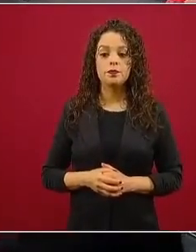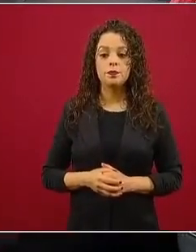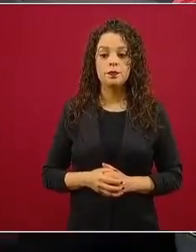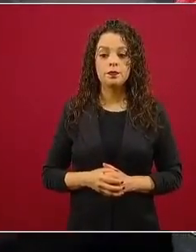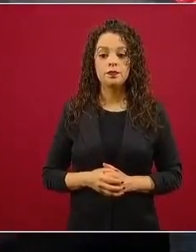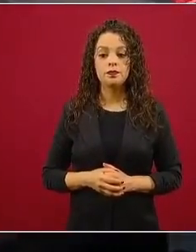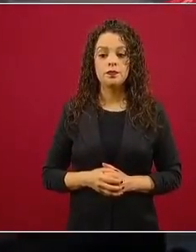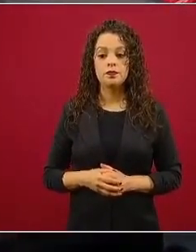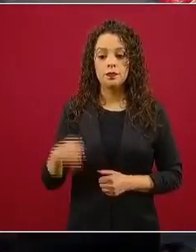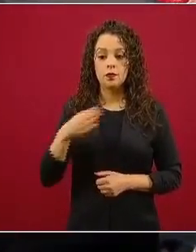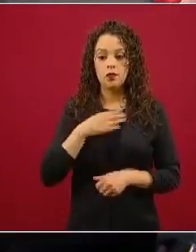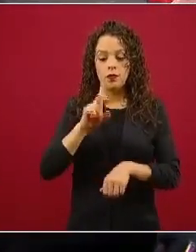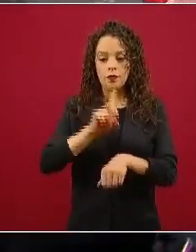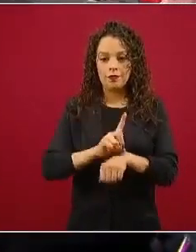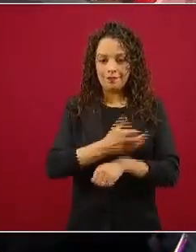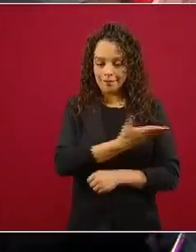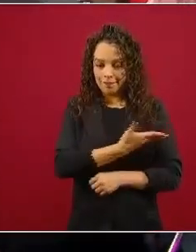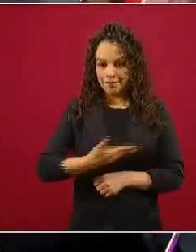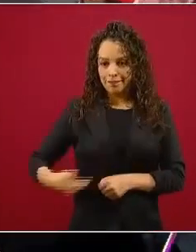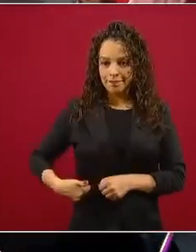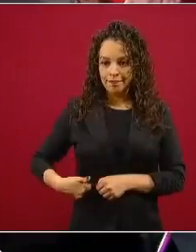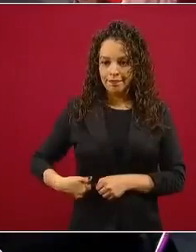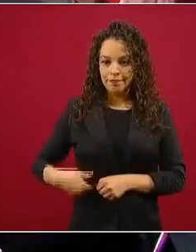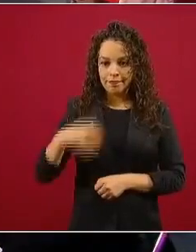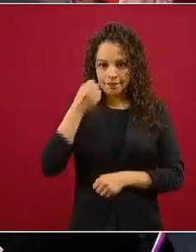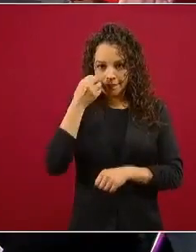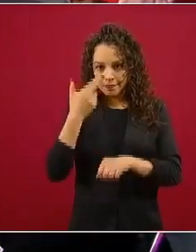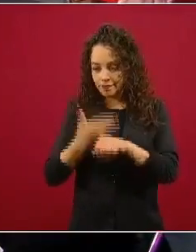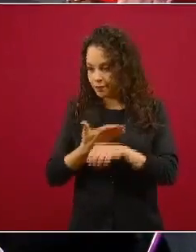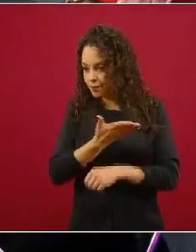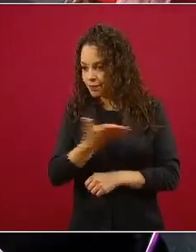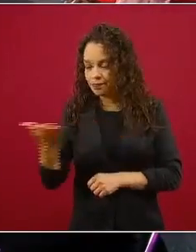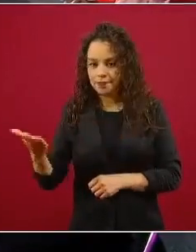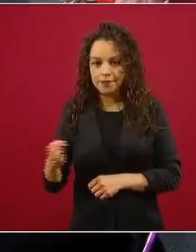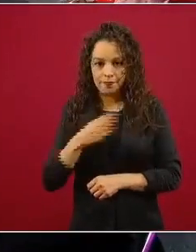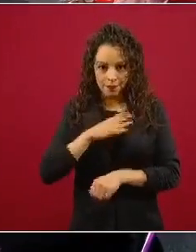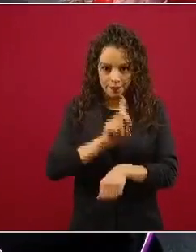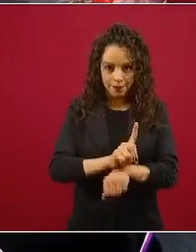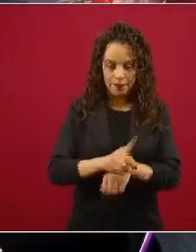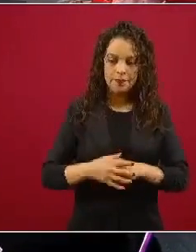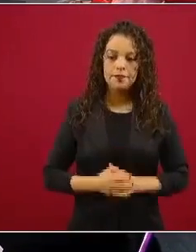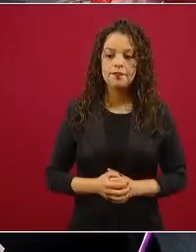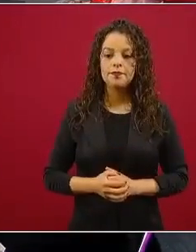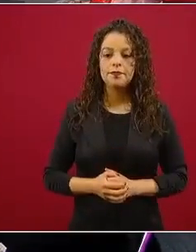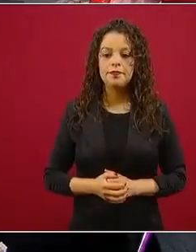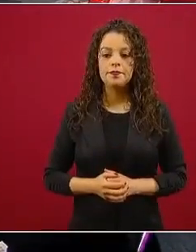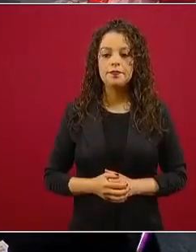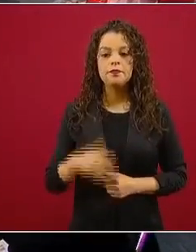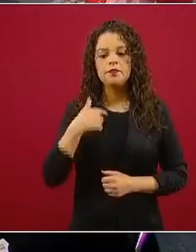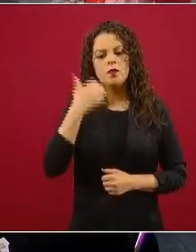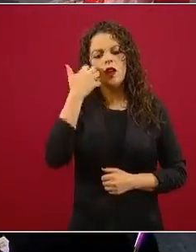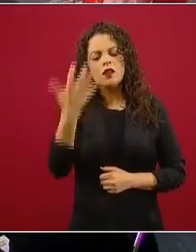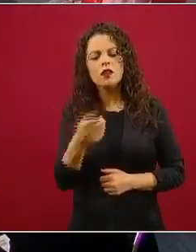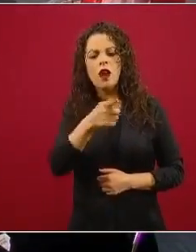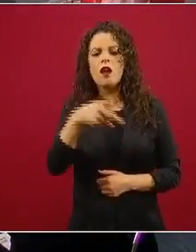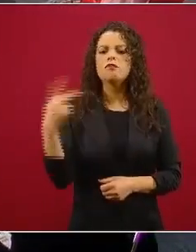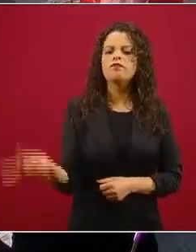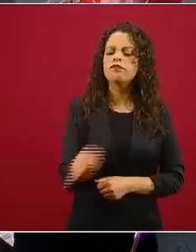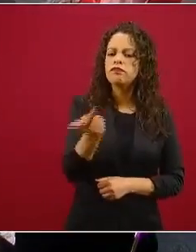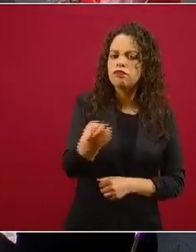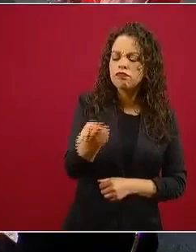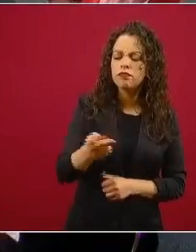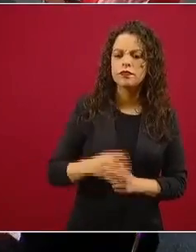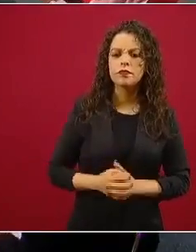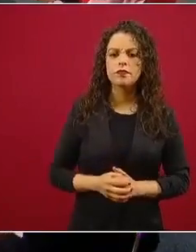Buenos días, señor presidente. Buenos días, secretarios. Julio. Yo quisiera preguntarle si